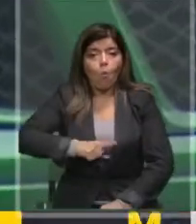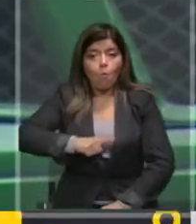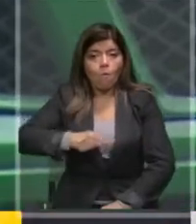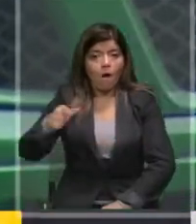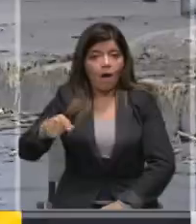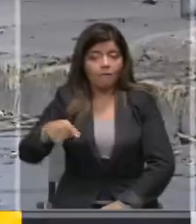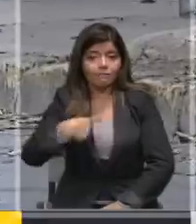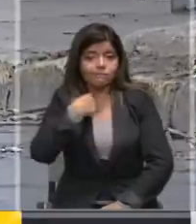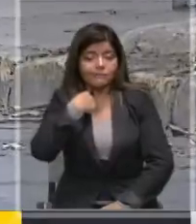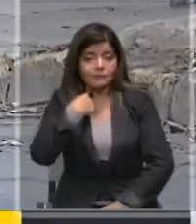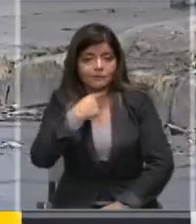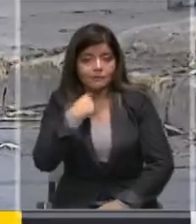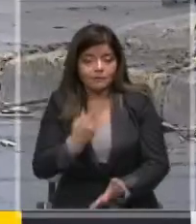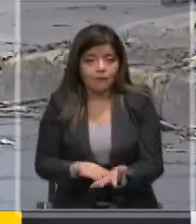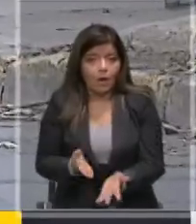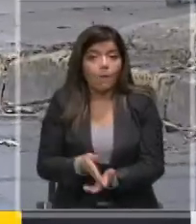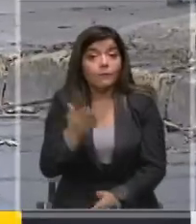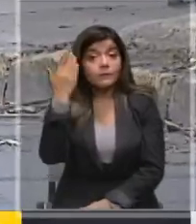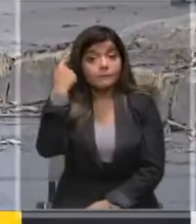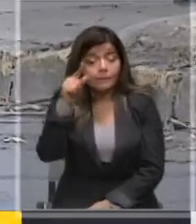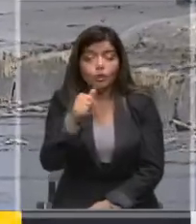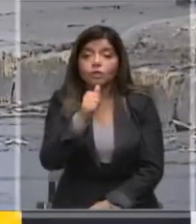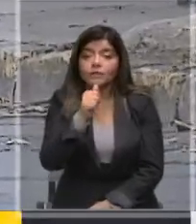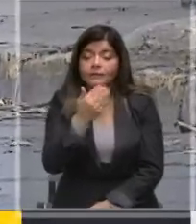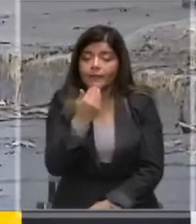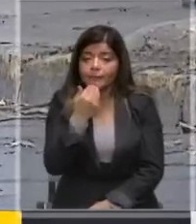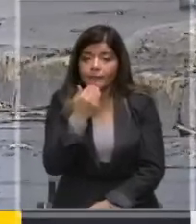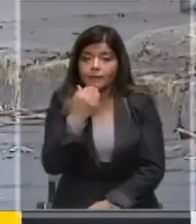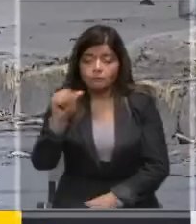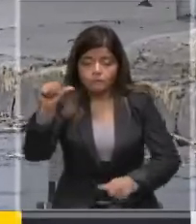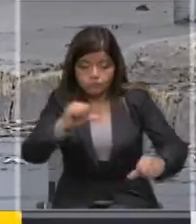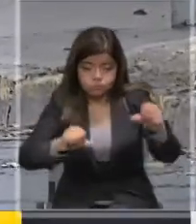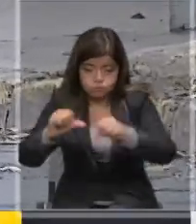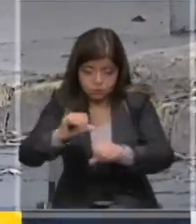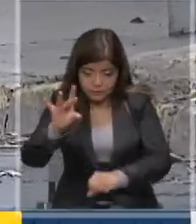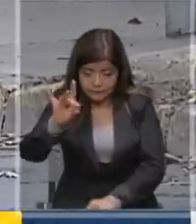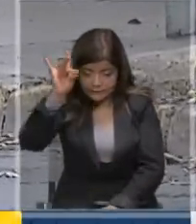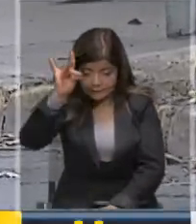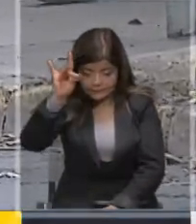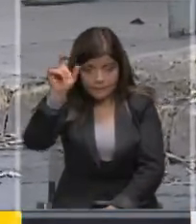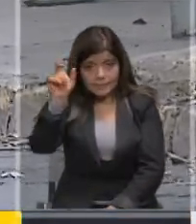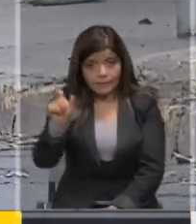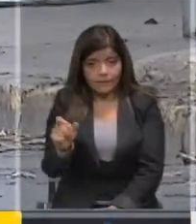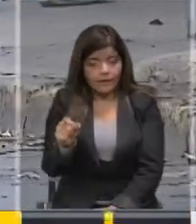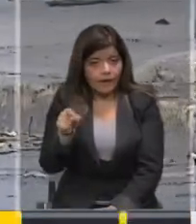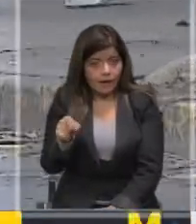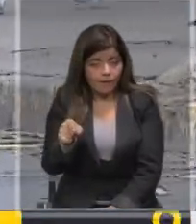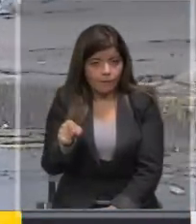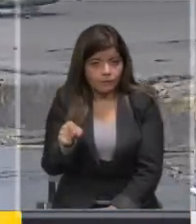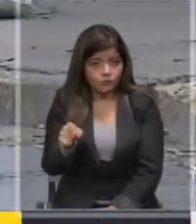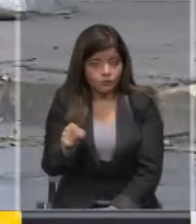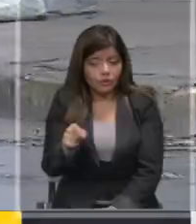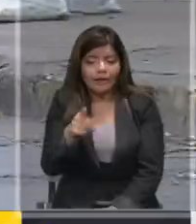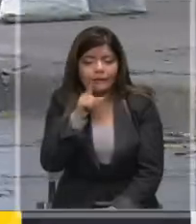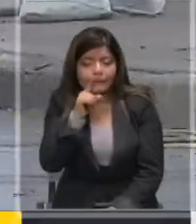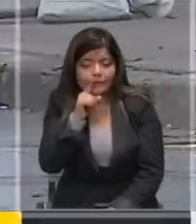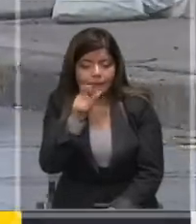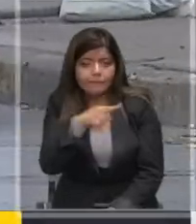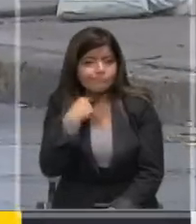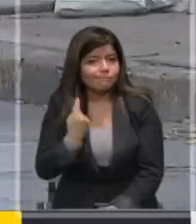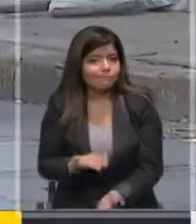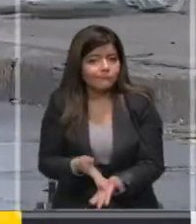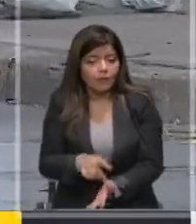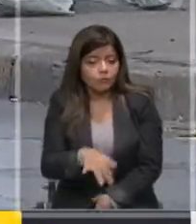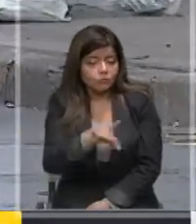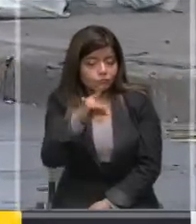en el trabajo científico para identificar a la persona que ha sido víctima de este delito